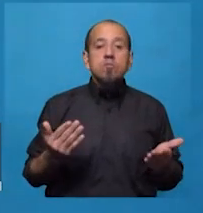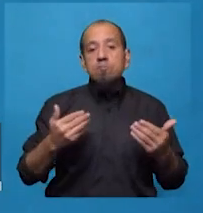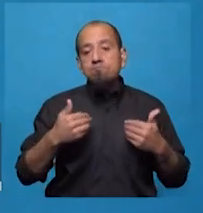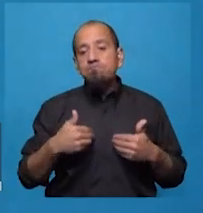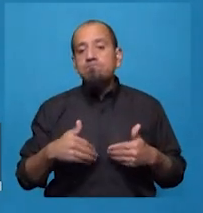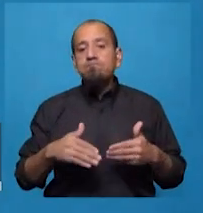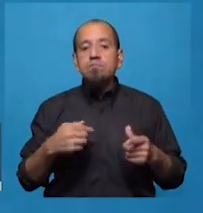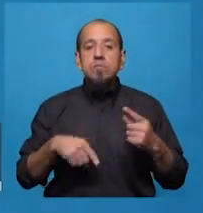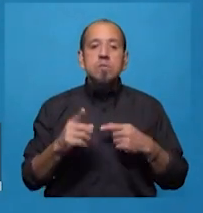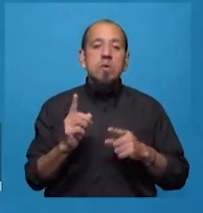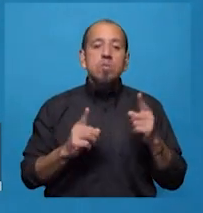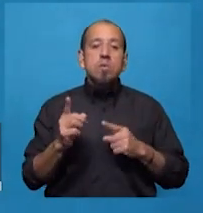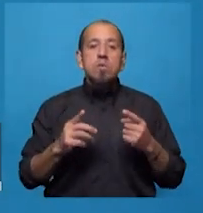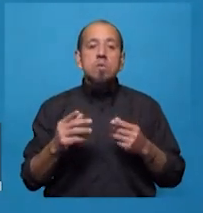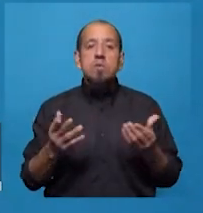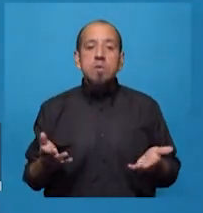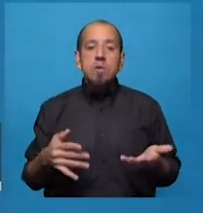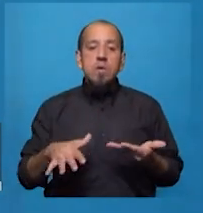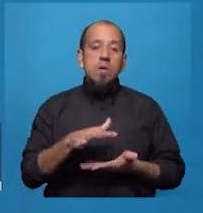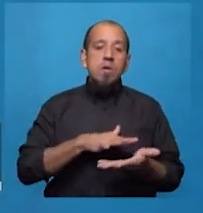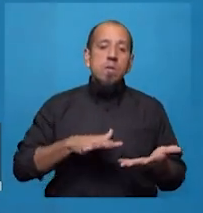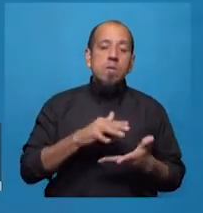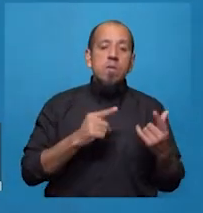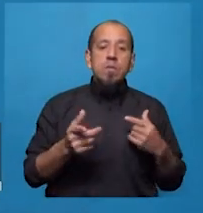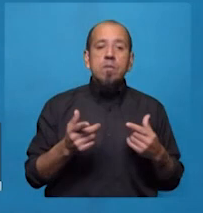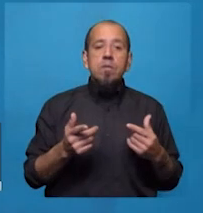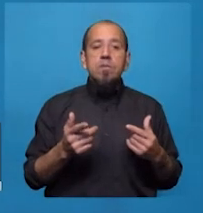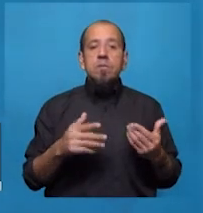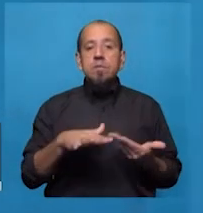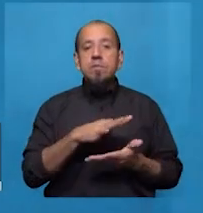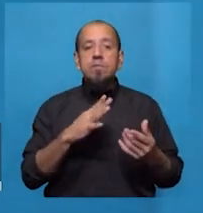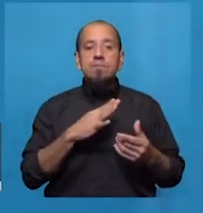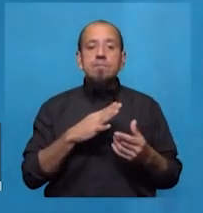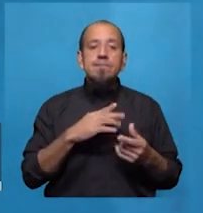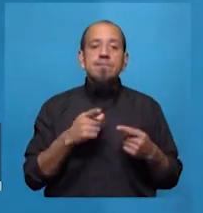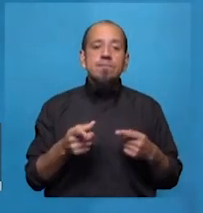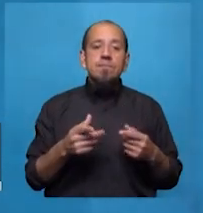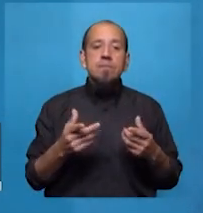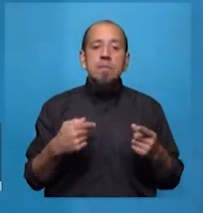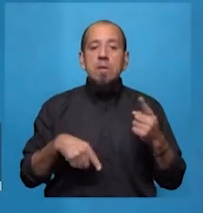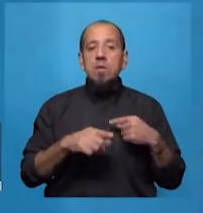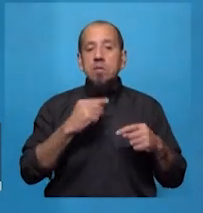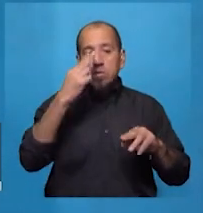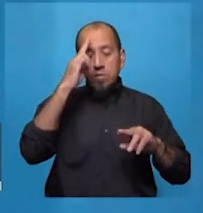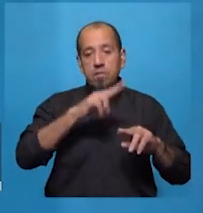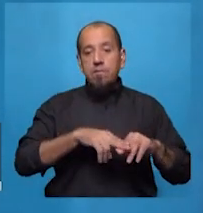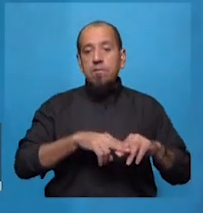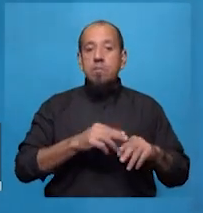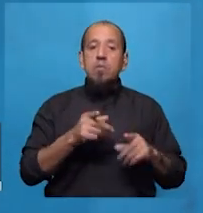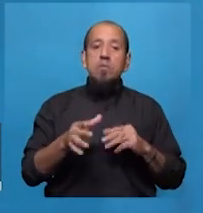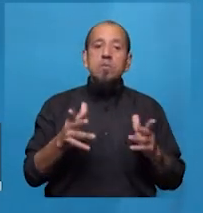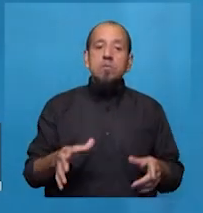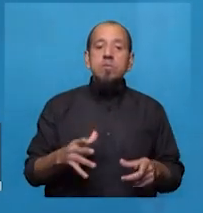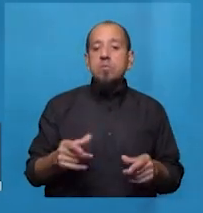incurra en algún tipo de de inseguridad para el barrio se convierta de un enfermo en un en alguien que